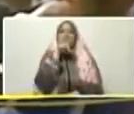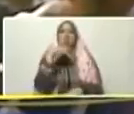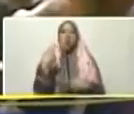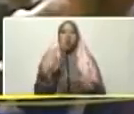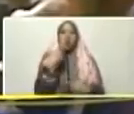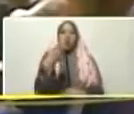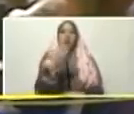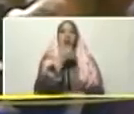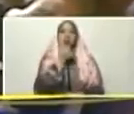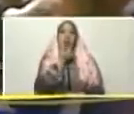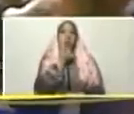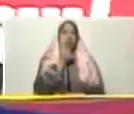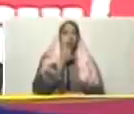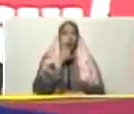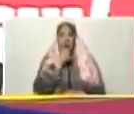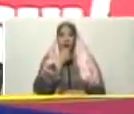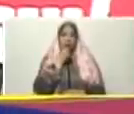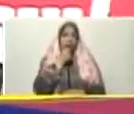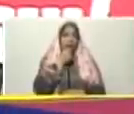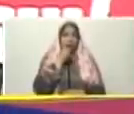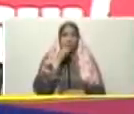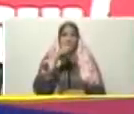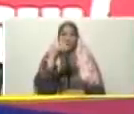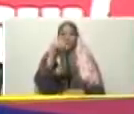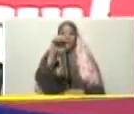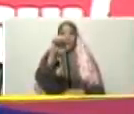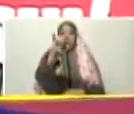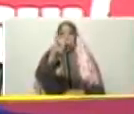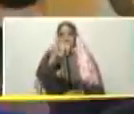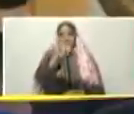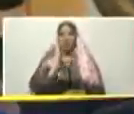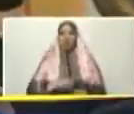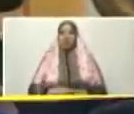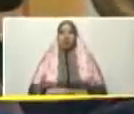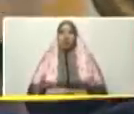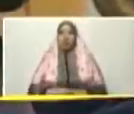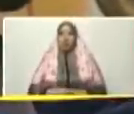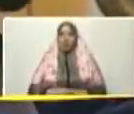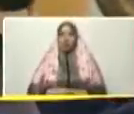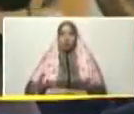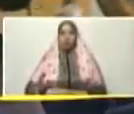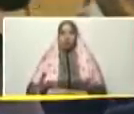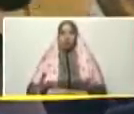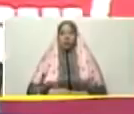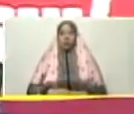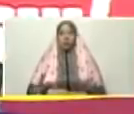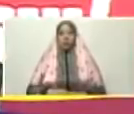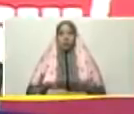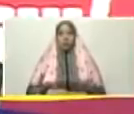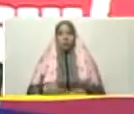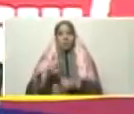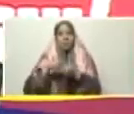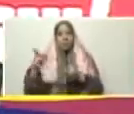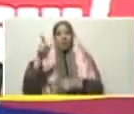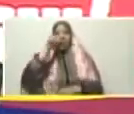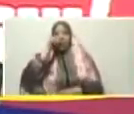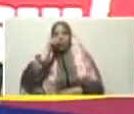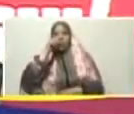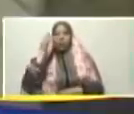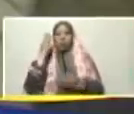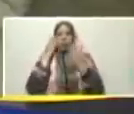algas diego pérez y hugo chávez